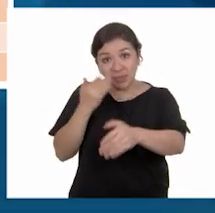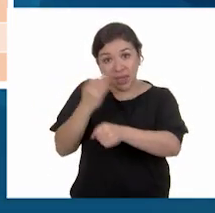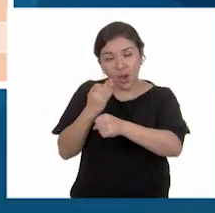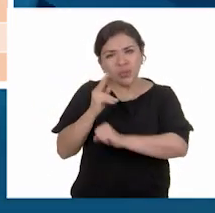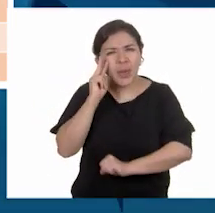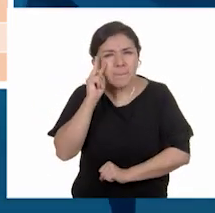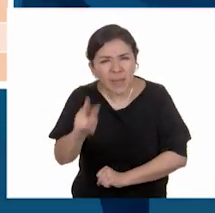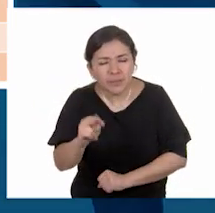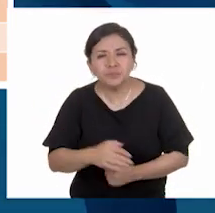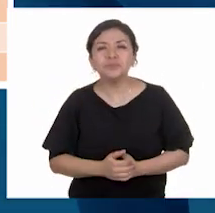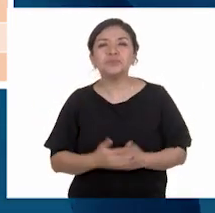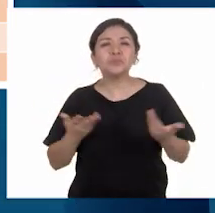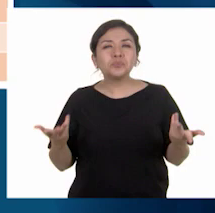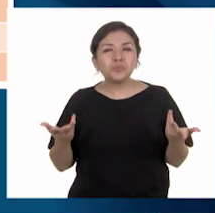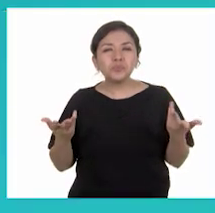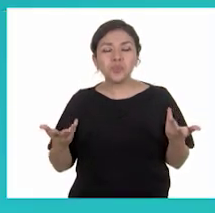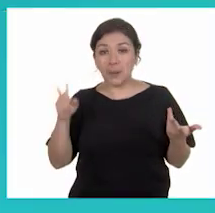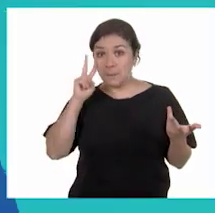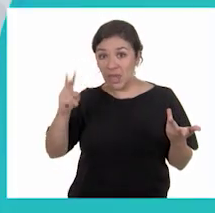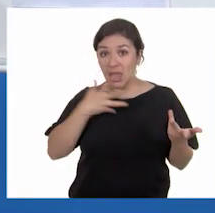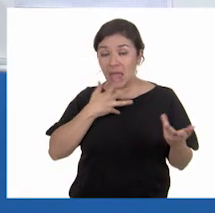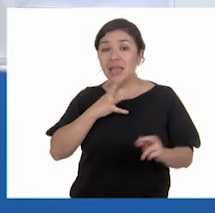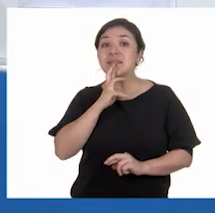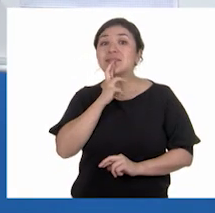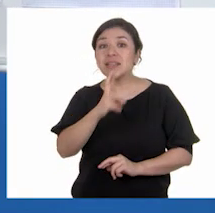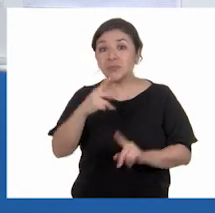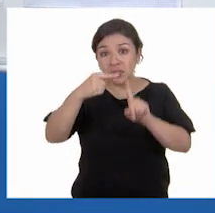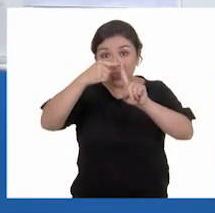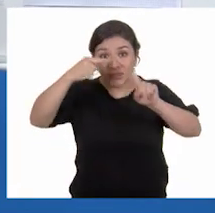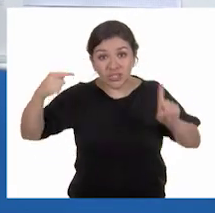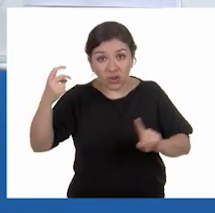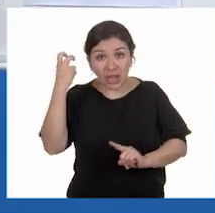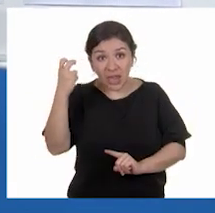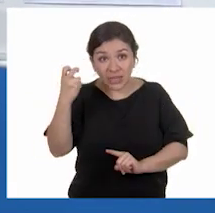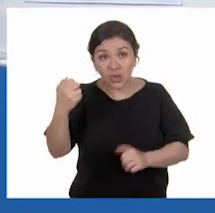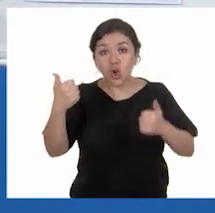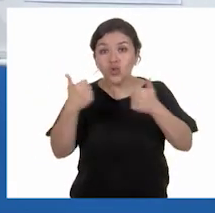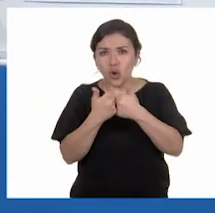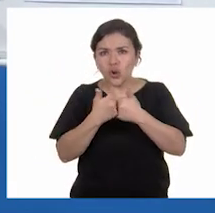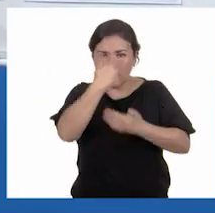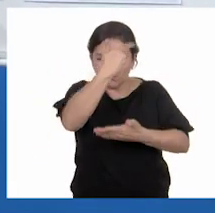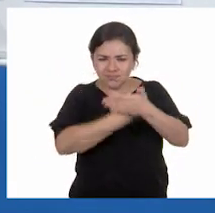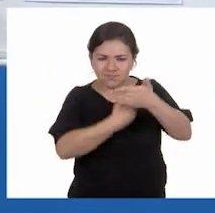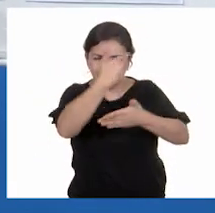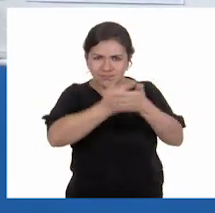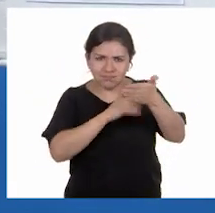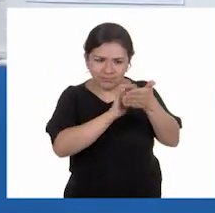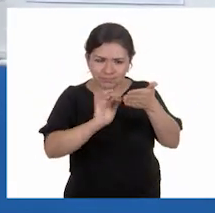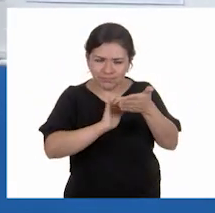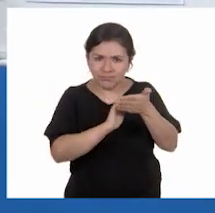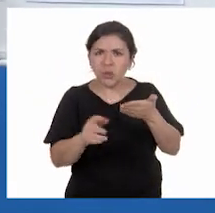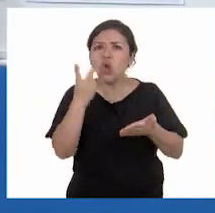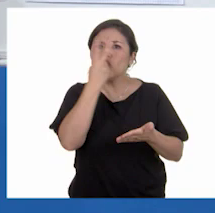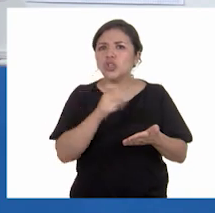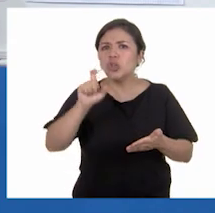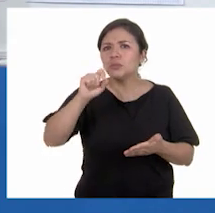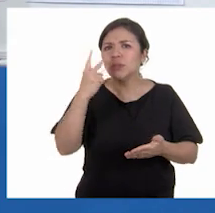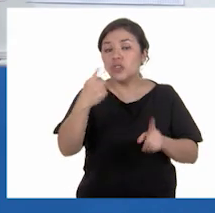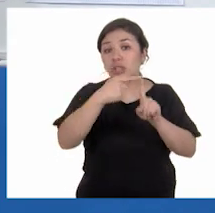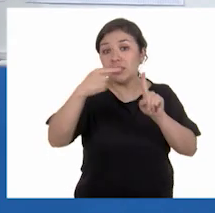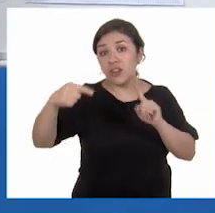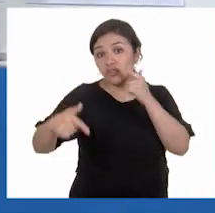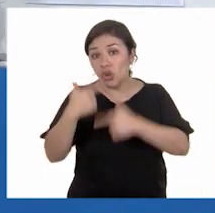a ver. Entonces, tenemos en el resultado de la división, con calculadora de 222 entre 12, nos